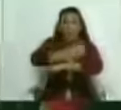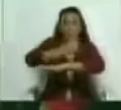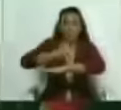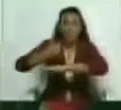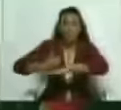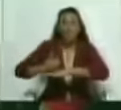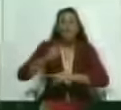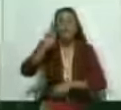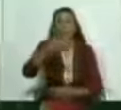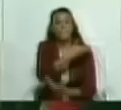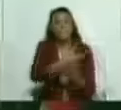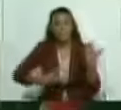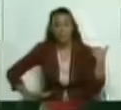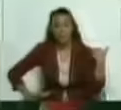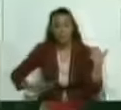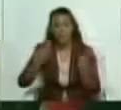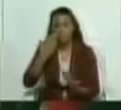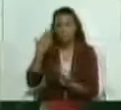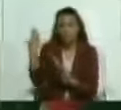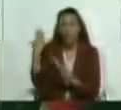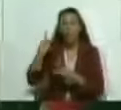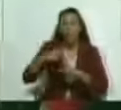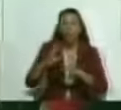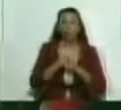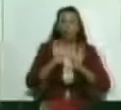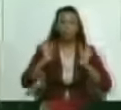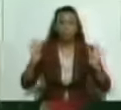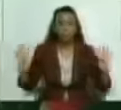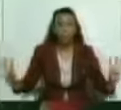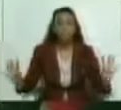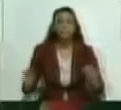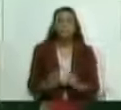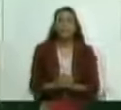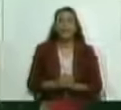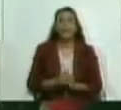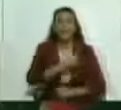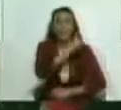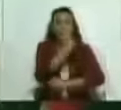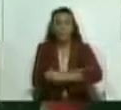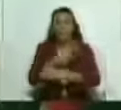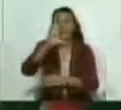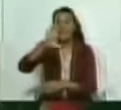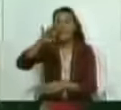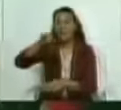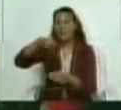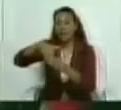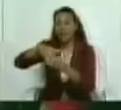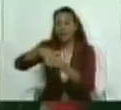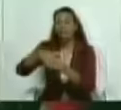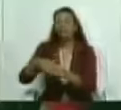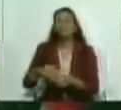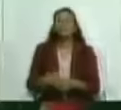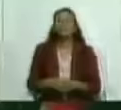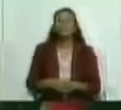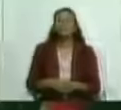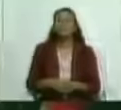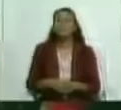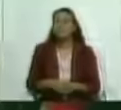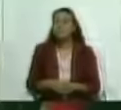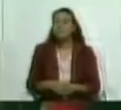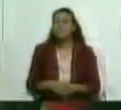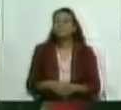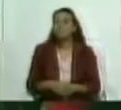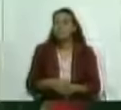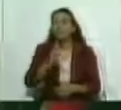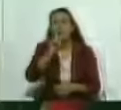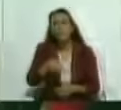ciudadano presidente, por supuesto, y demás miembros del Poder Electoral de nuestro país.